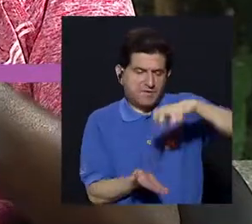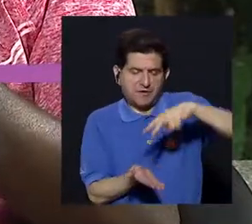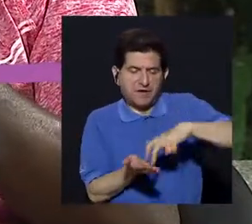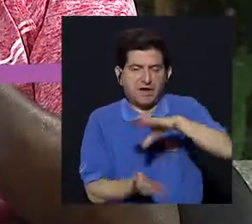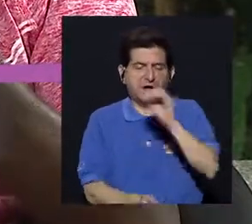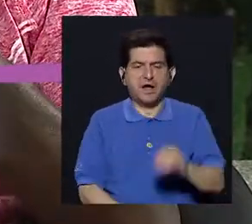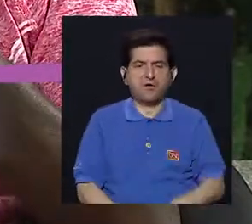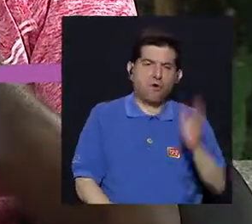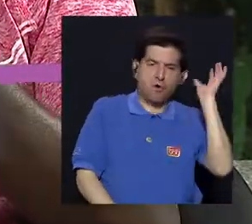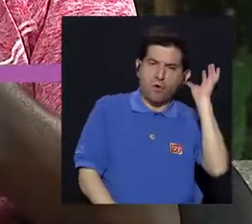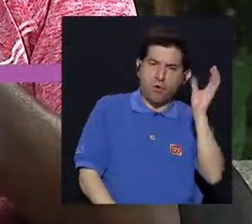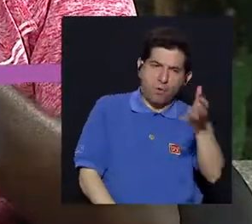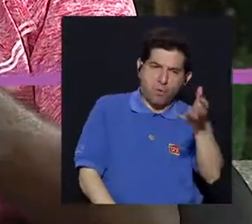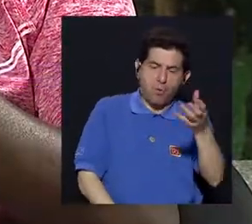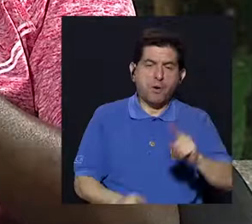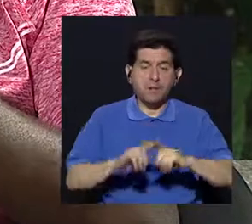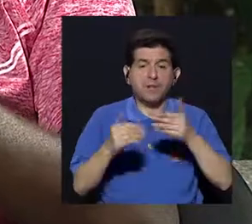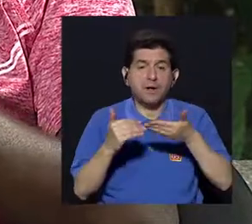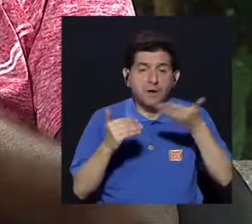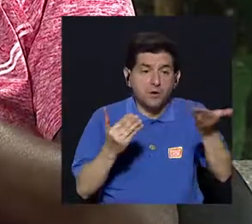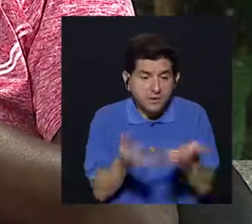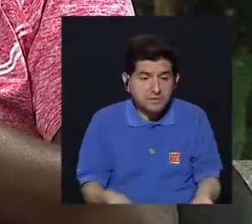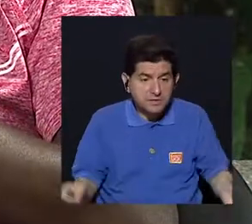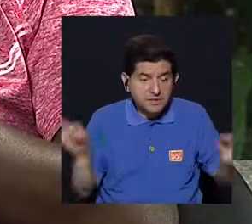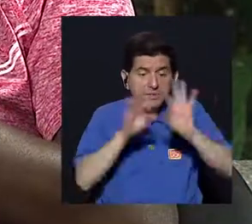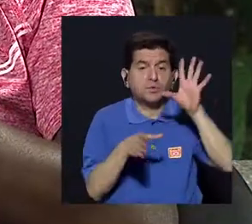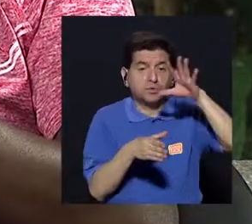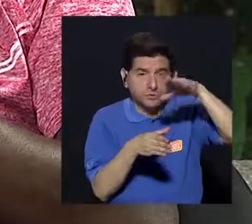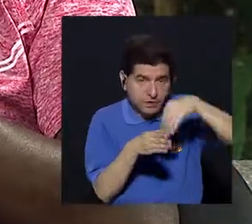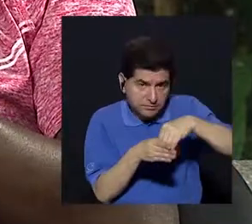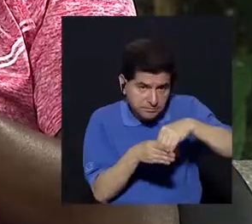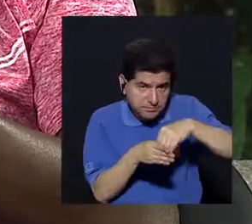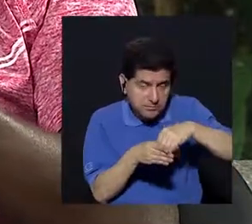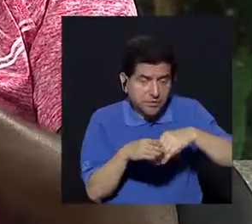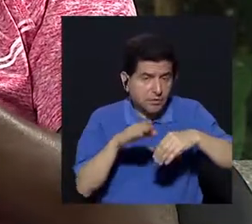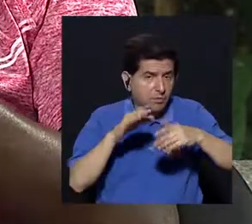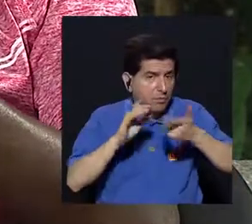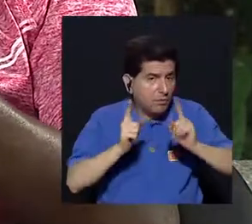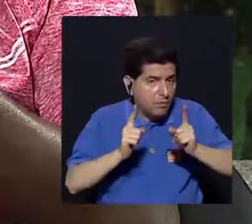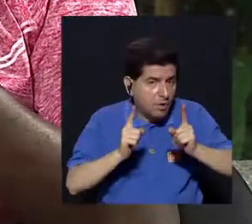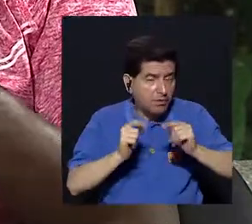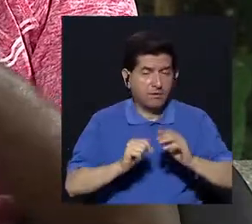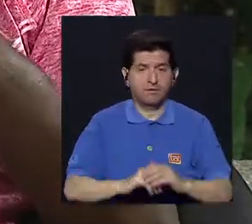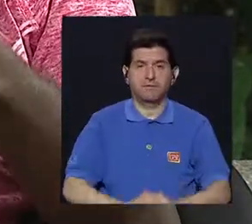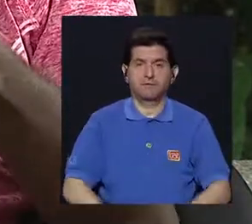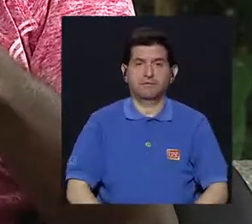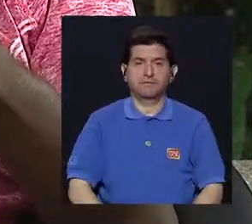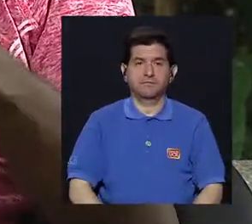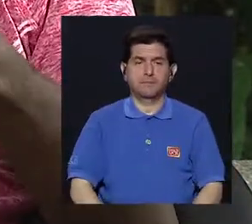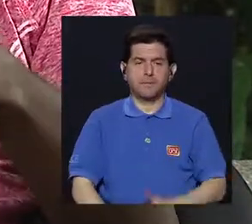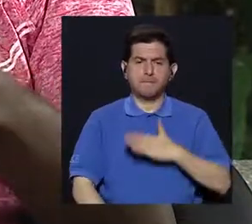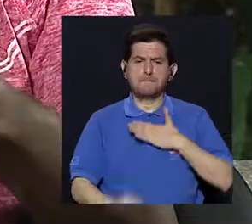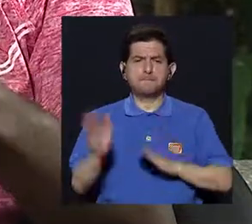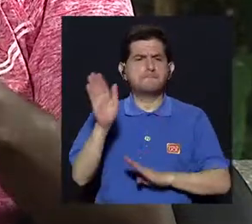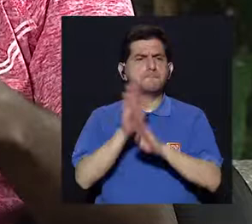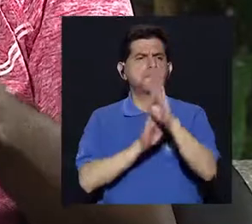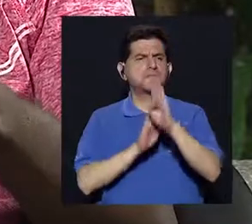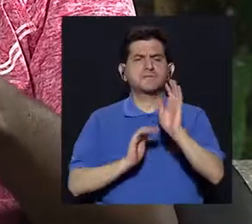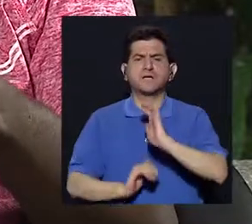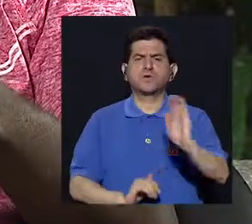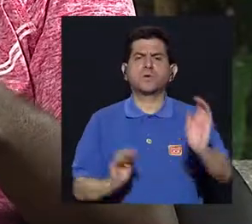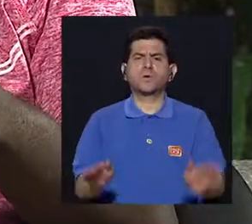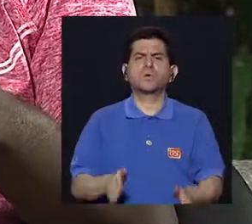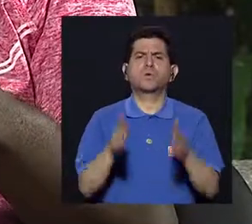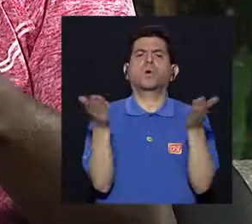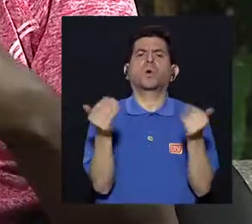brincar. Pero ahí vamos a ver otro factor muy importante, que es cómo es mi desarrollo en la